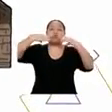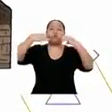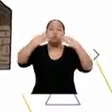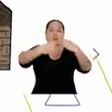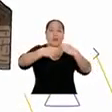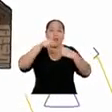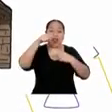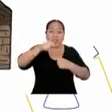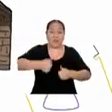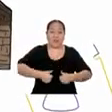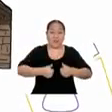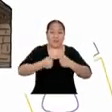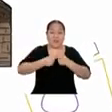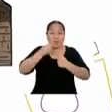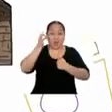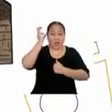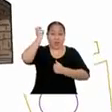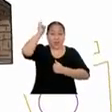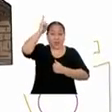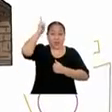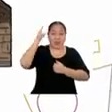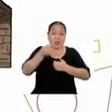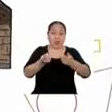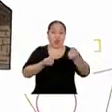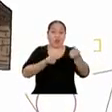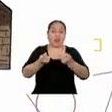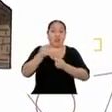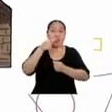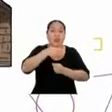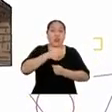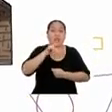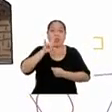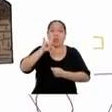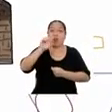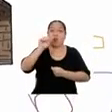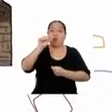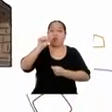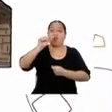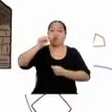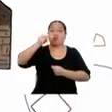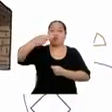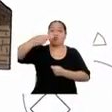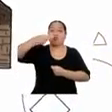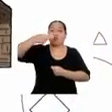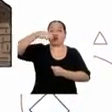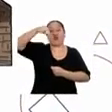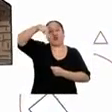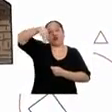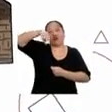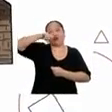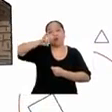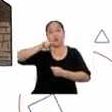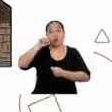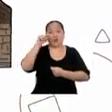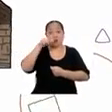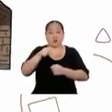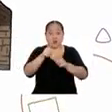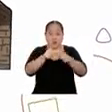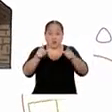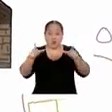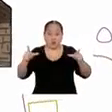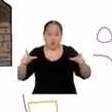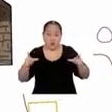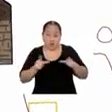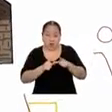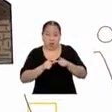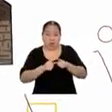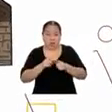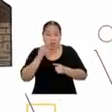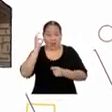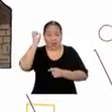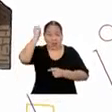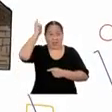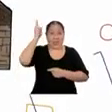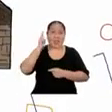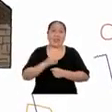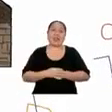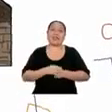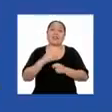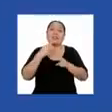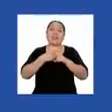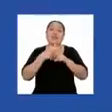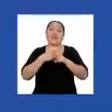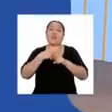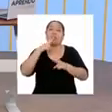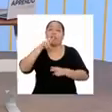que controlaba esa zona. El Ushnu se encuentra en un gran complejo inca llamado Vilcashuamán